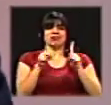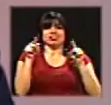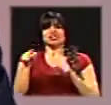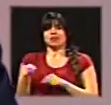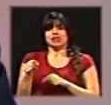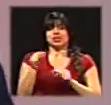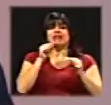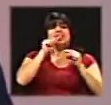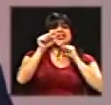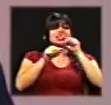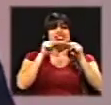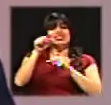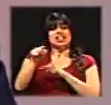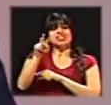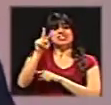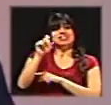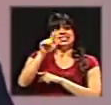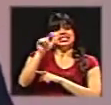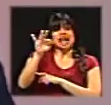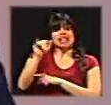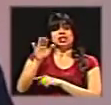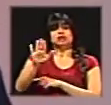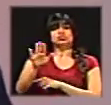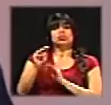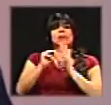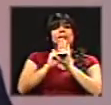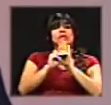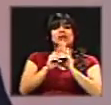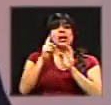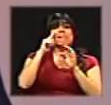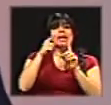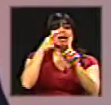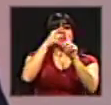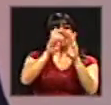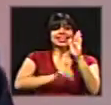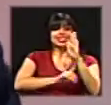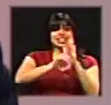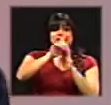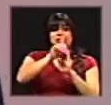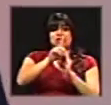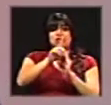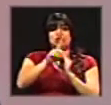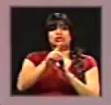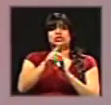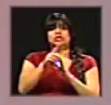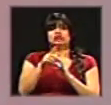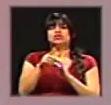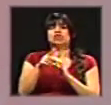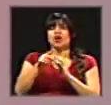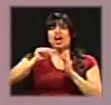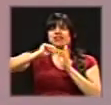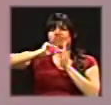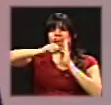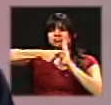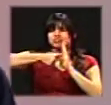críticas que tiene José María Villalta respecto al modelo de desarrollo, de alguna manera, calan un poco